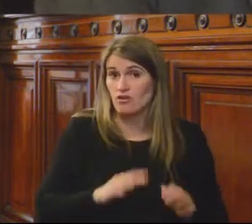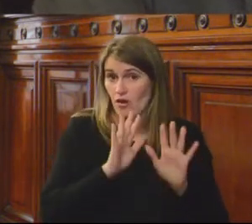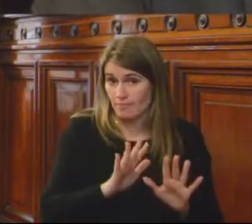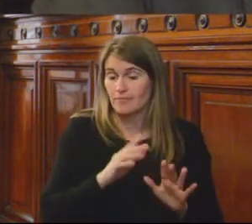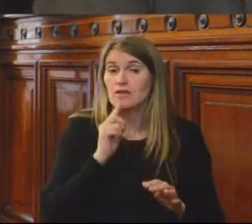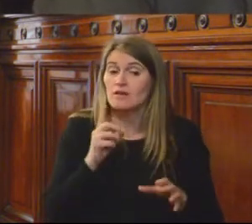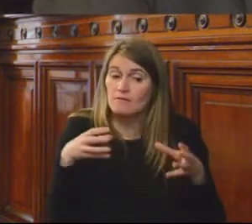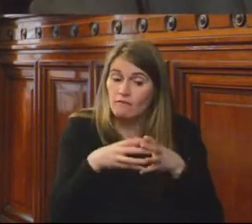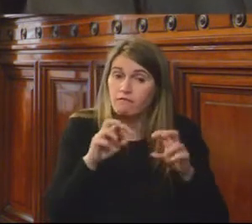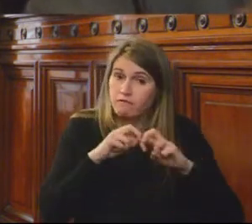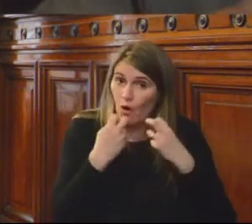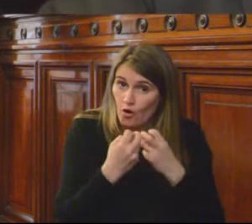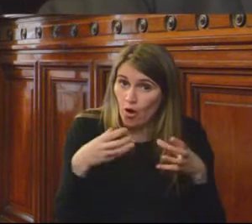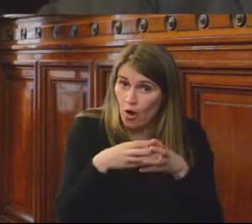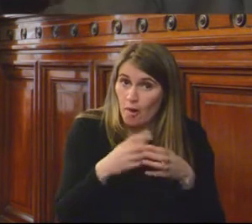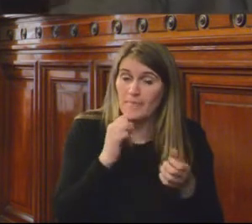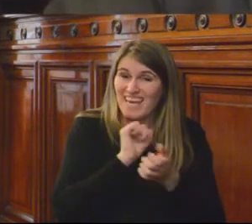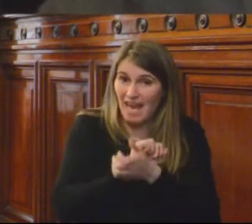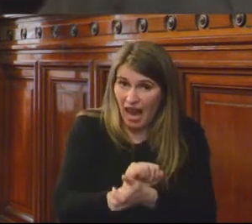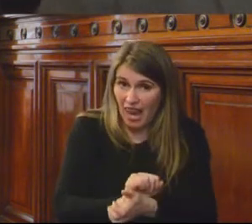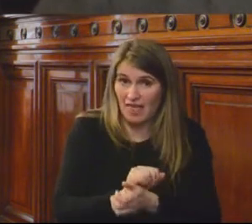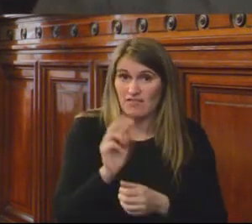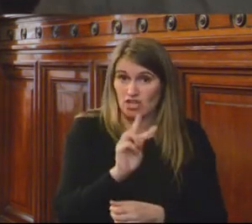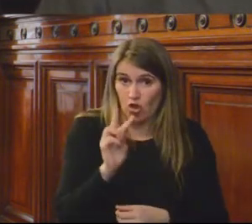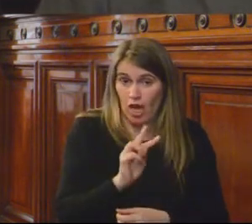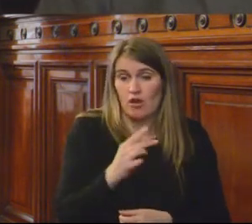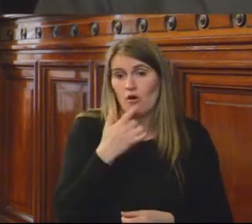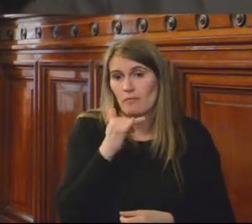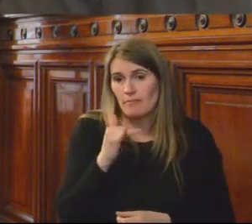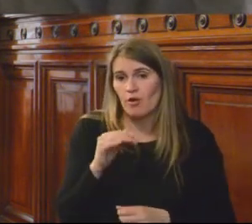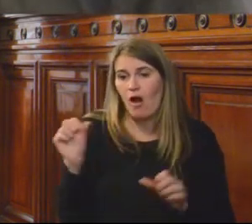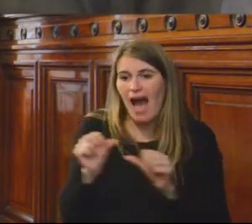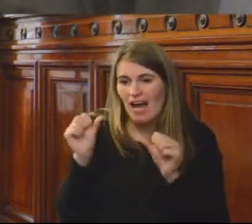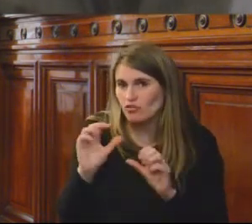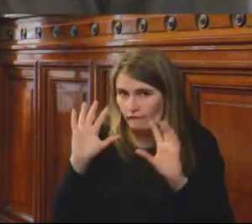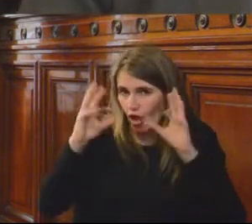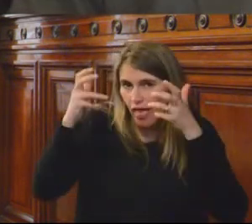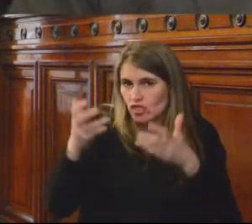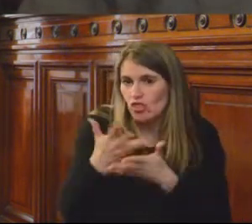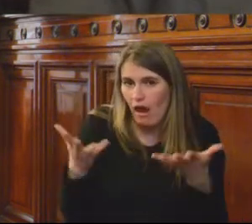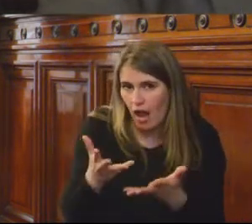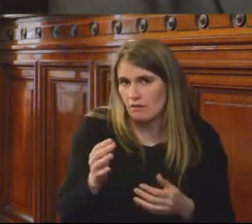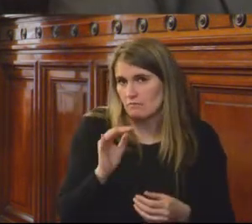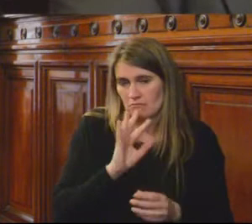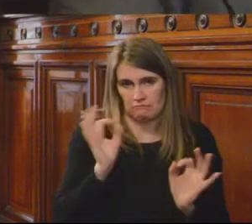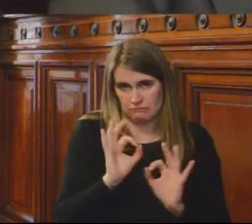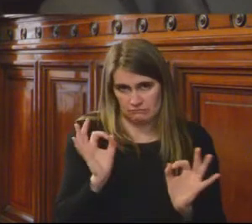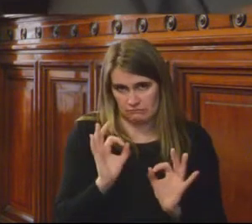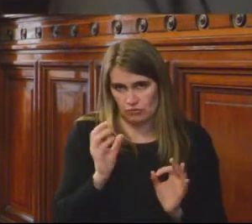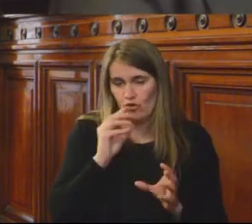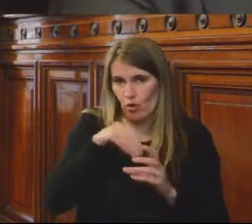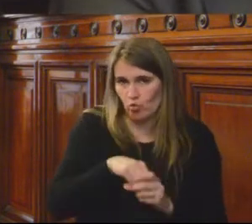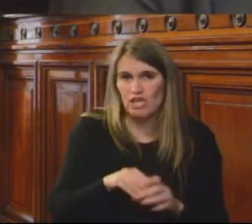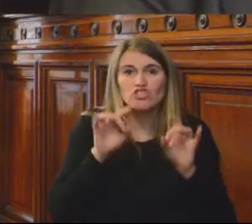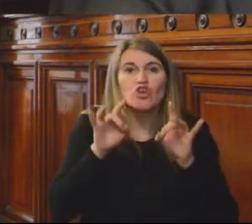Venezolano no registra dentro de sus estadísticas a personas que hayan incurrido en actos violentos. Estamos únicamente incluyendo en estas cifras a